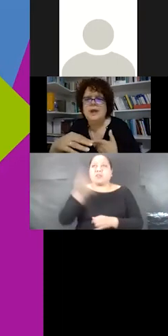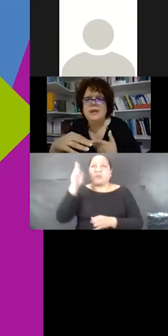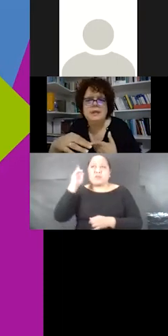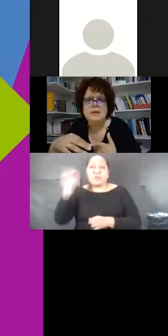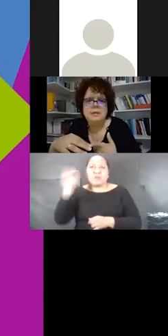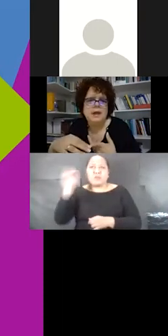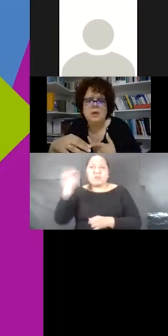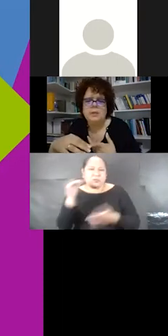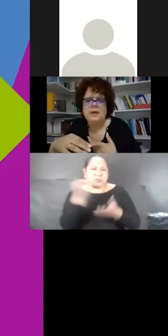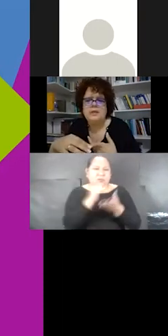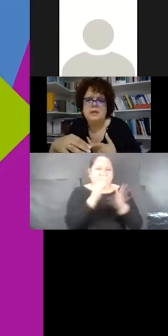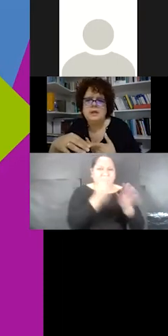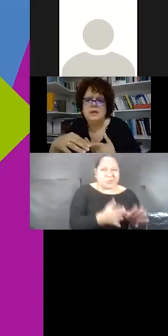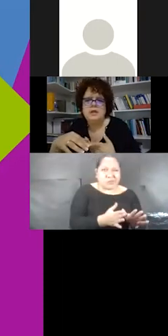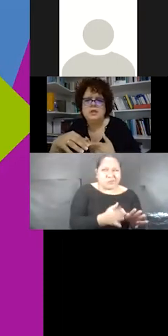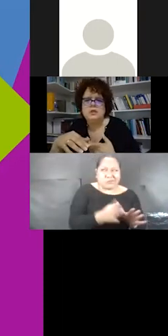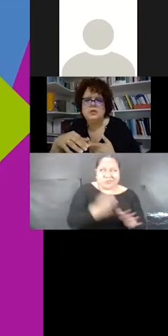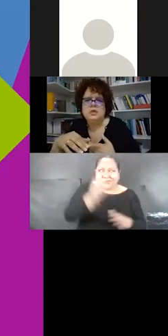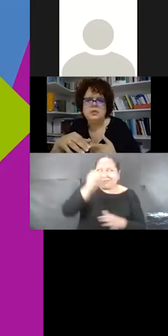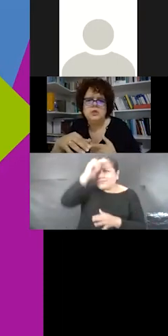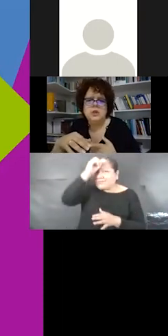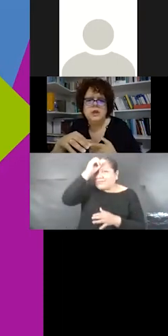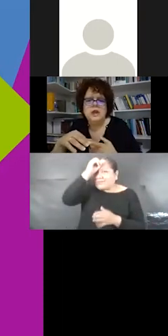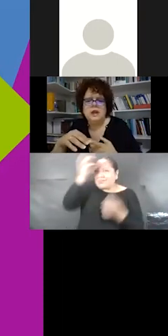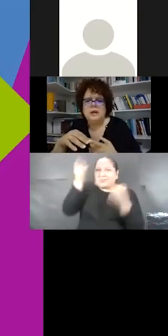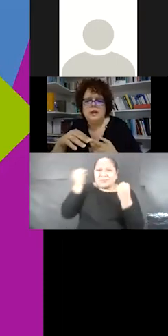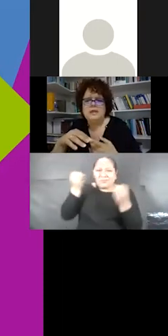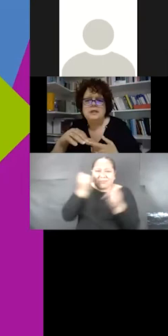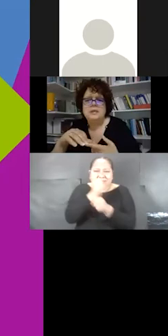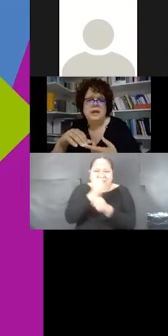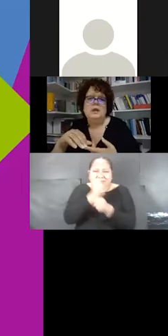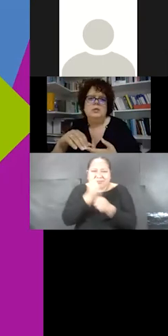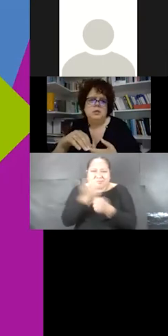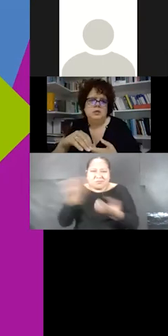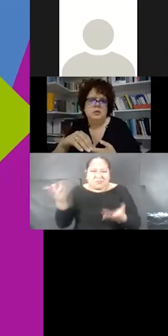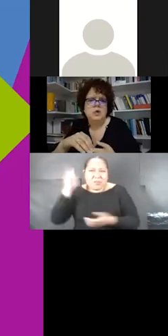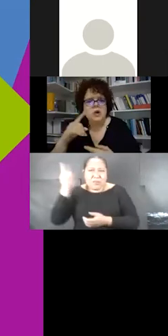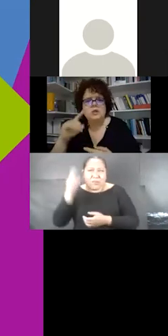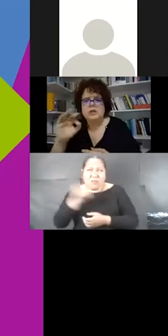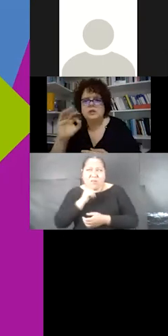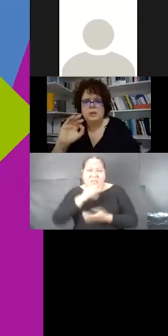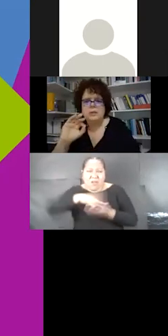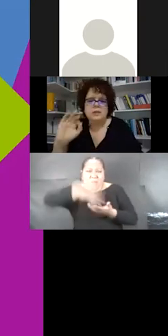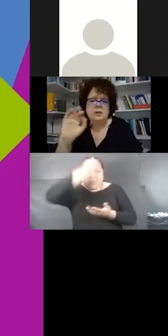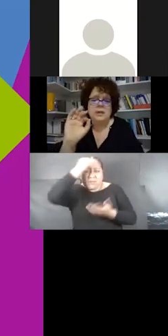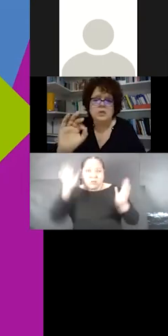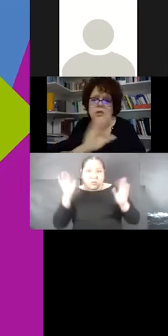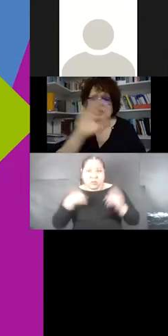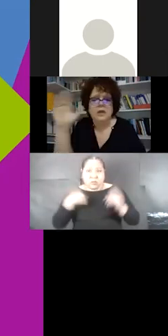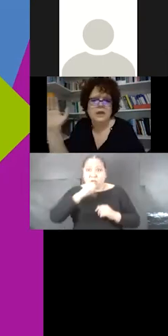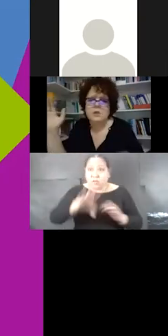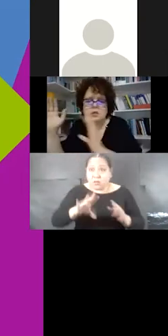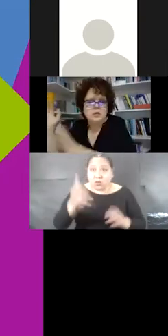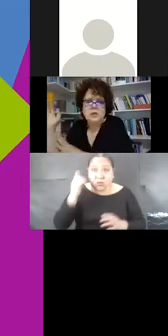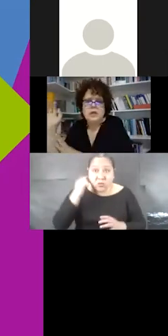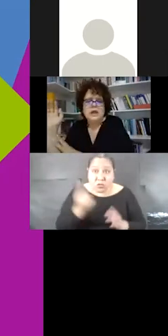educativo, nadie estaba preparado para recibir a los chicos sordos en ese tema de la inclusión, ¿no? Ojo que estoy hablando solamente del tema de sordos, porque